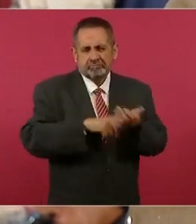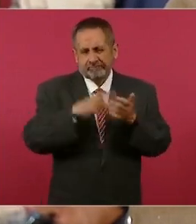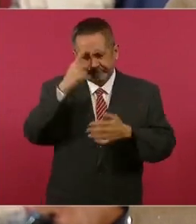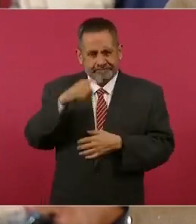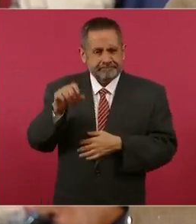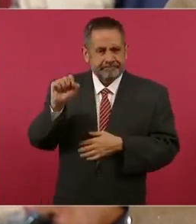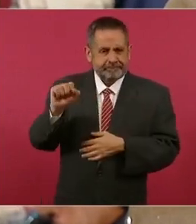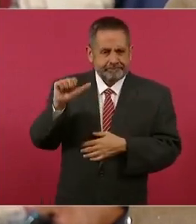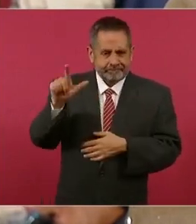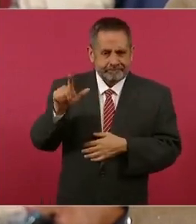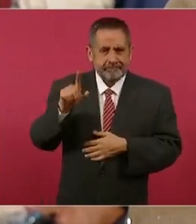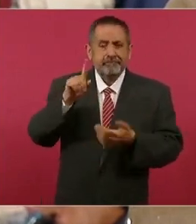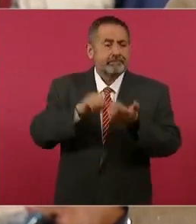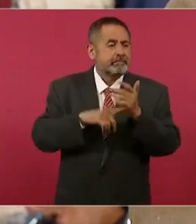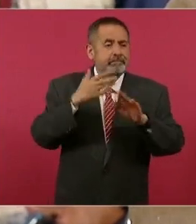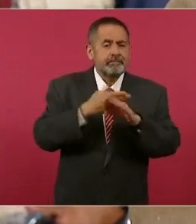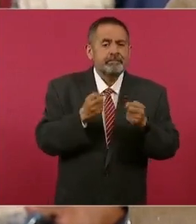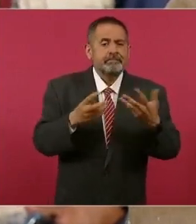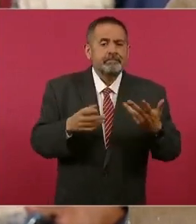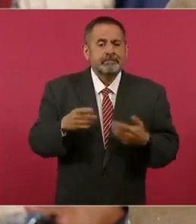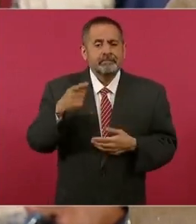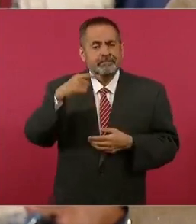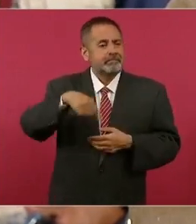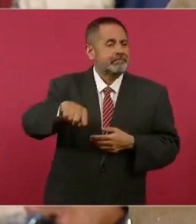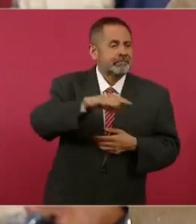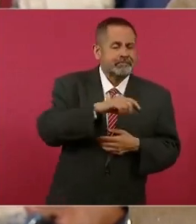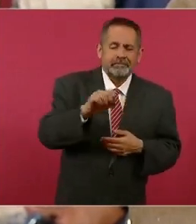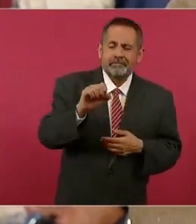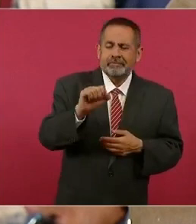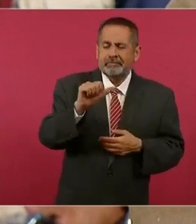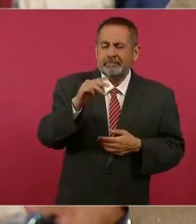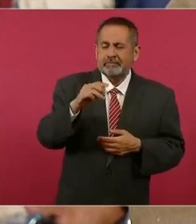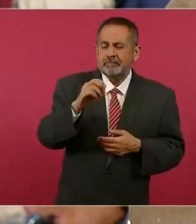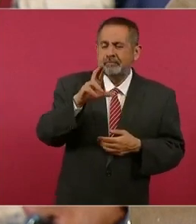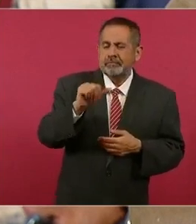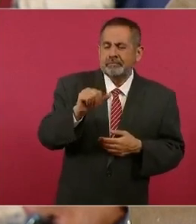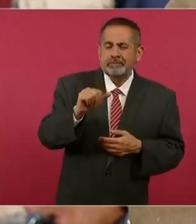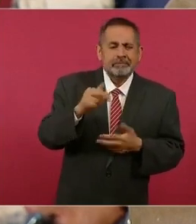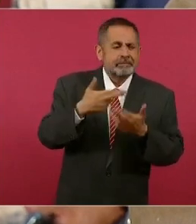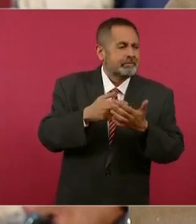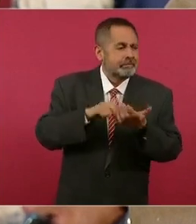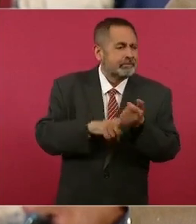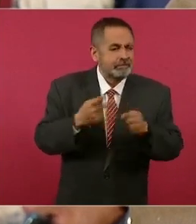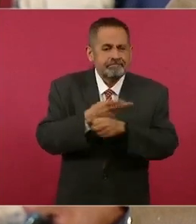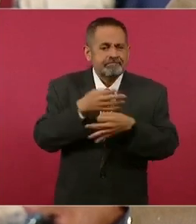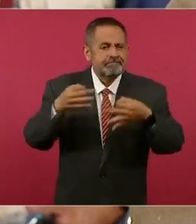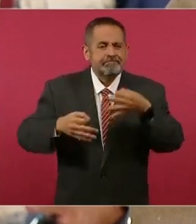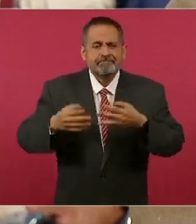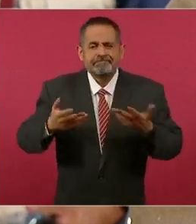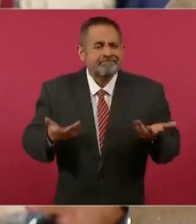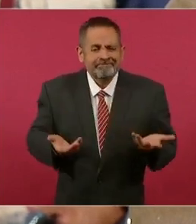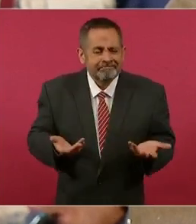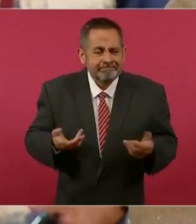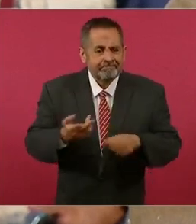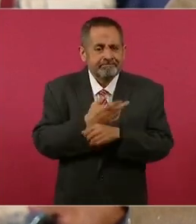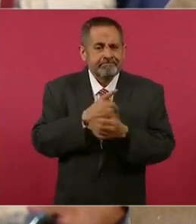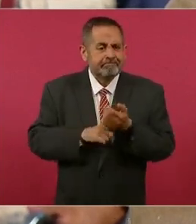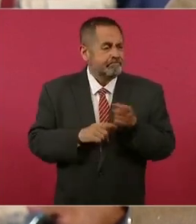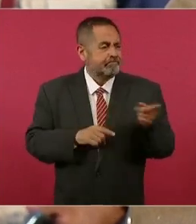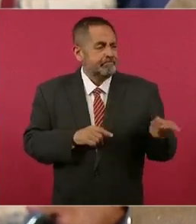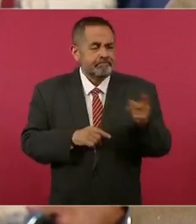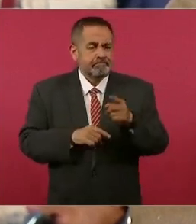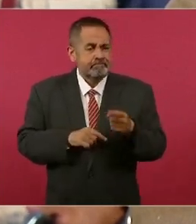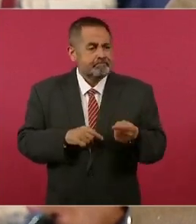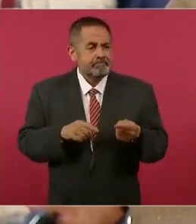que ha sido afectada además por el tema de la salmuera residual. ¿Qué ha pasado con el tema de estos juicios? Que si por eso la salmuera se ha